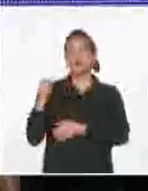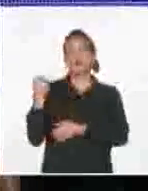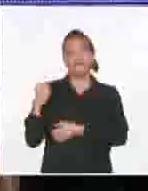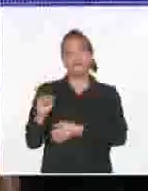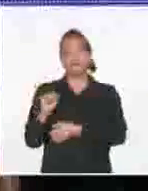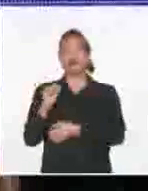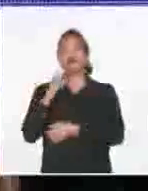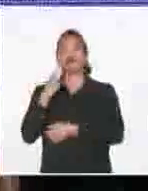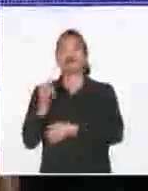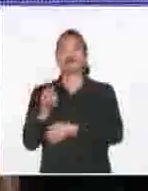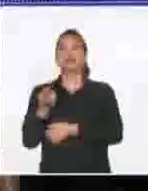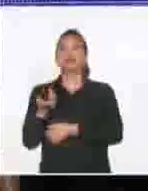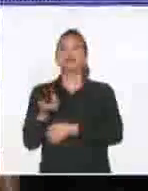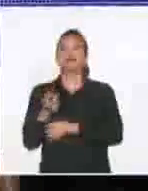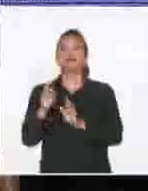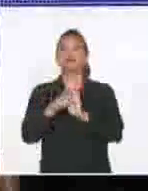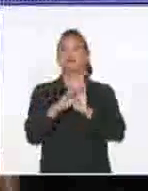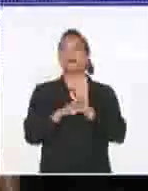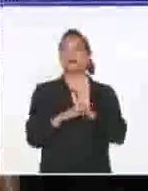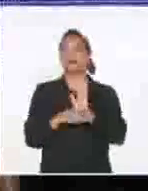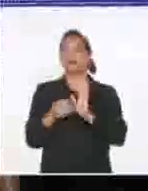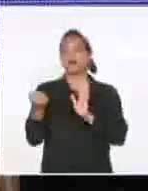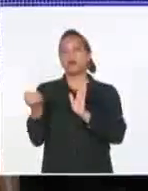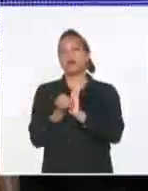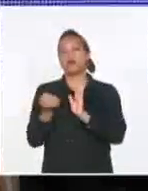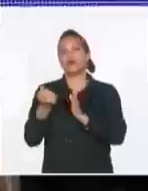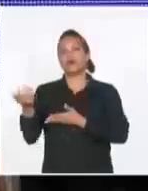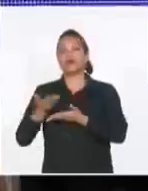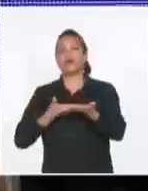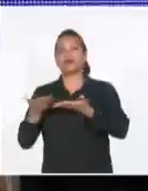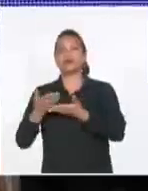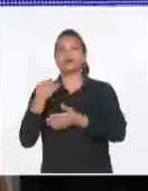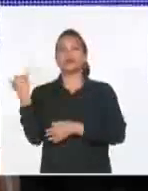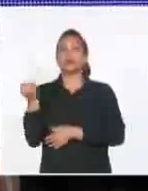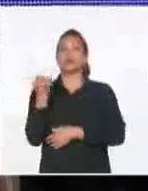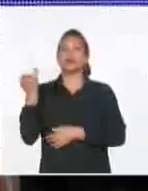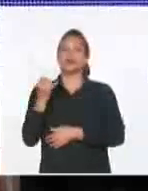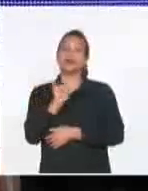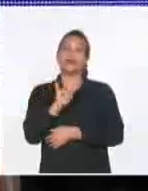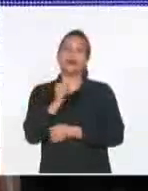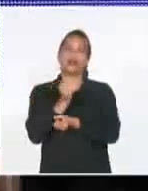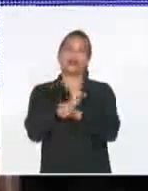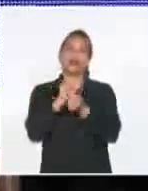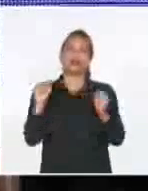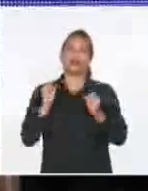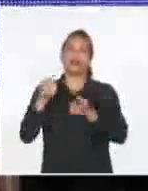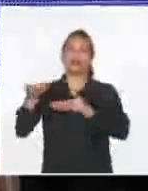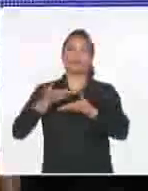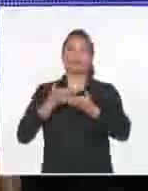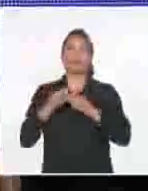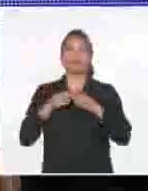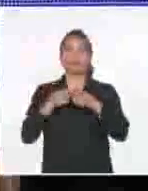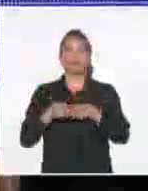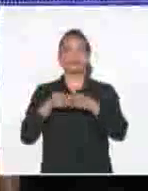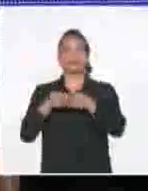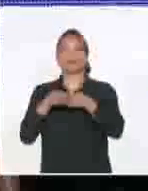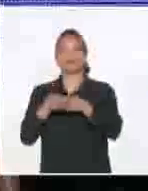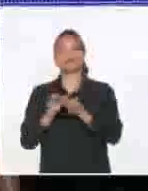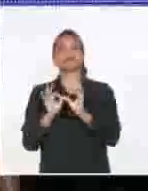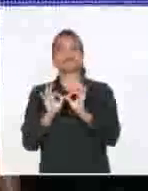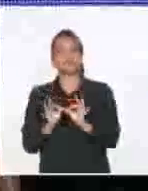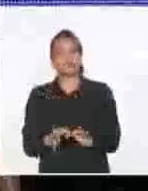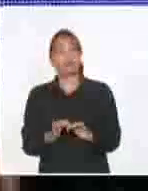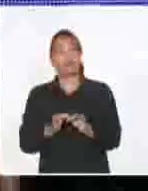reglas universalmente aceptadas de comercio internacional y de la libertad de comercio y navegación. Es verdad que